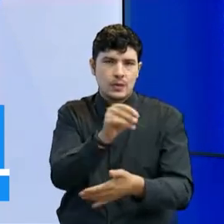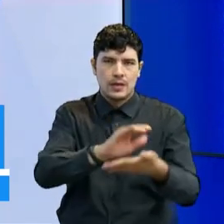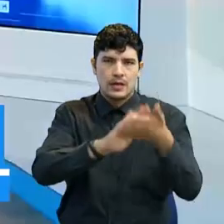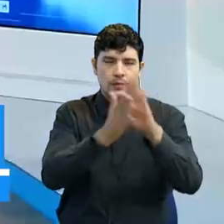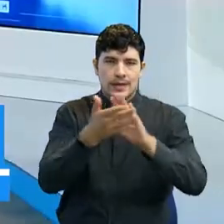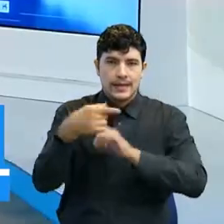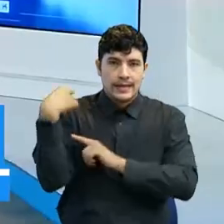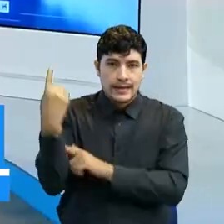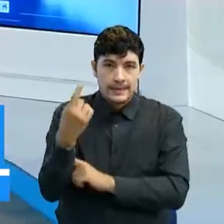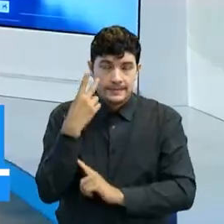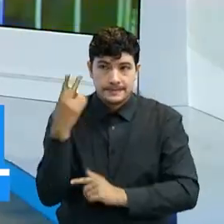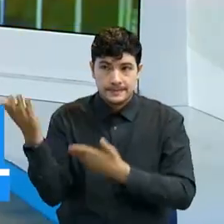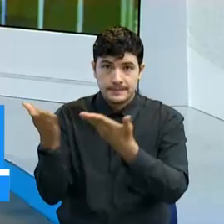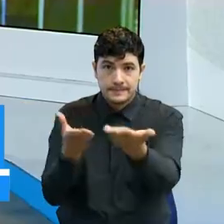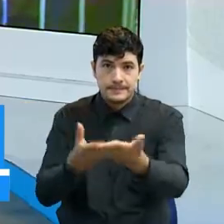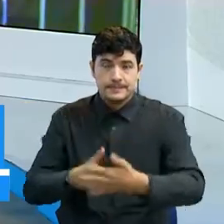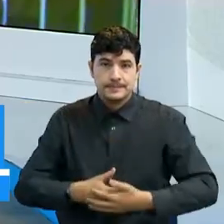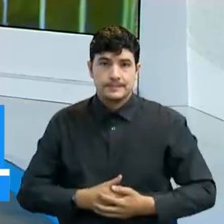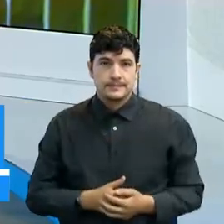en general.